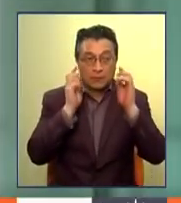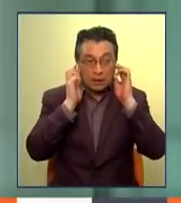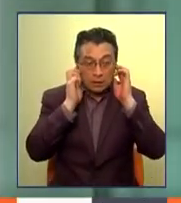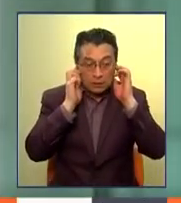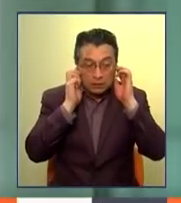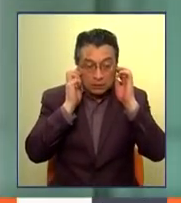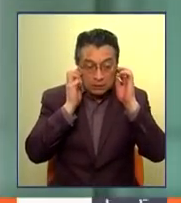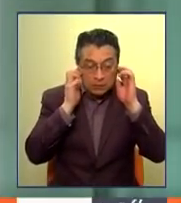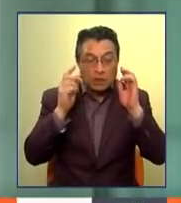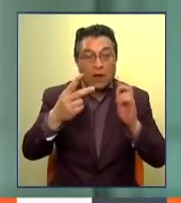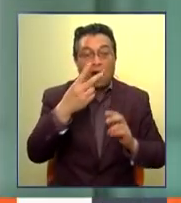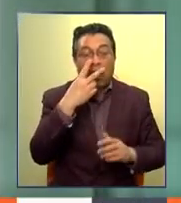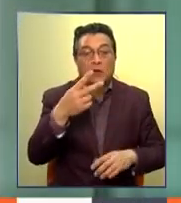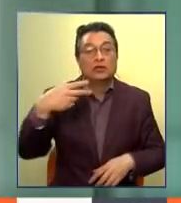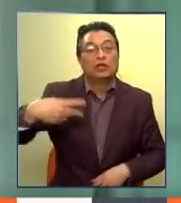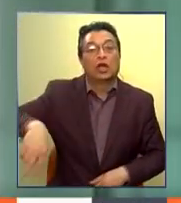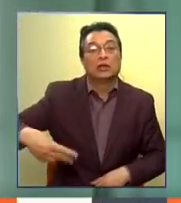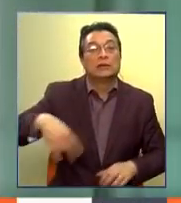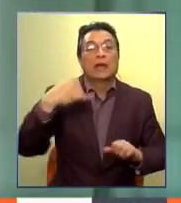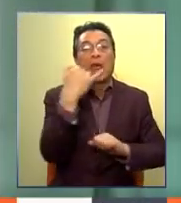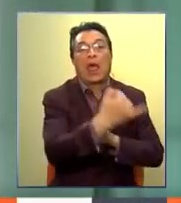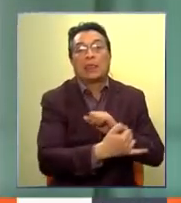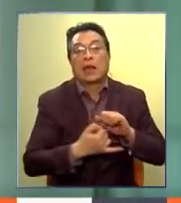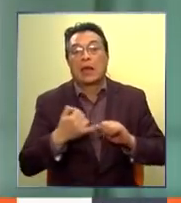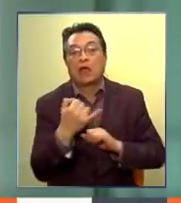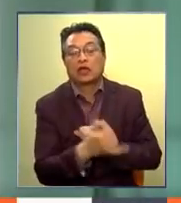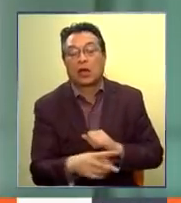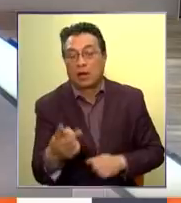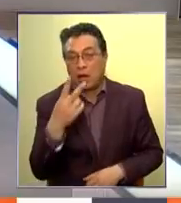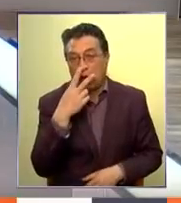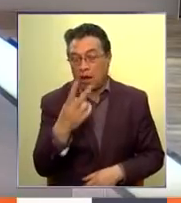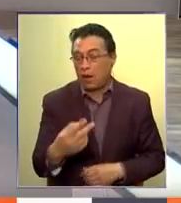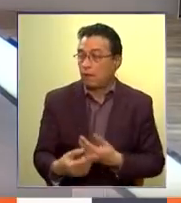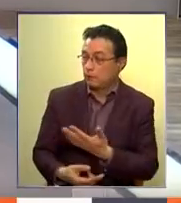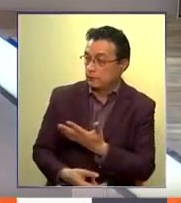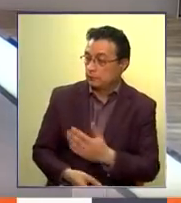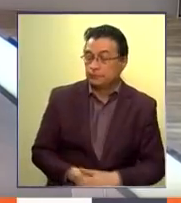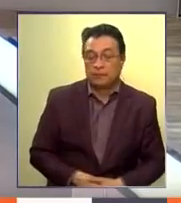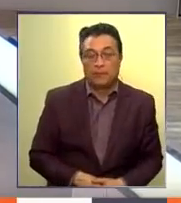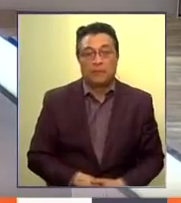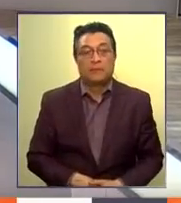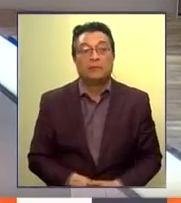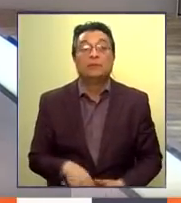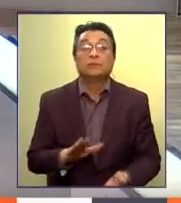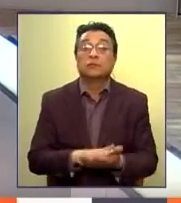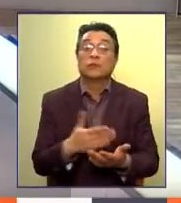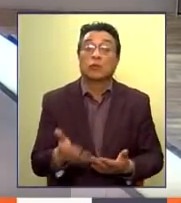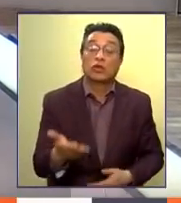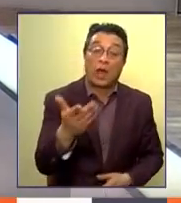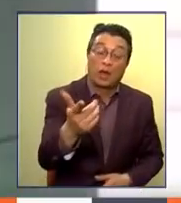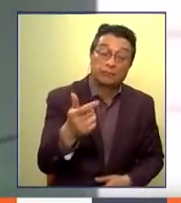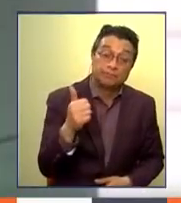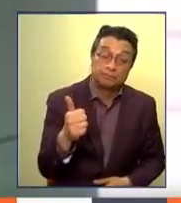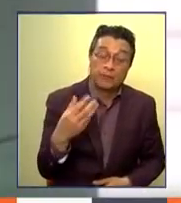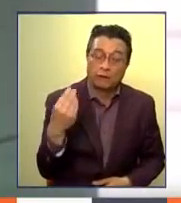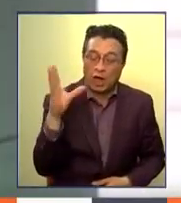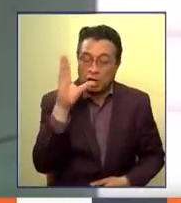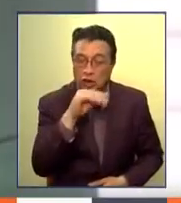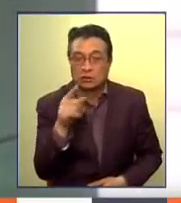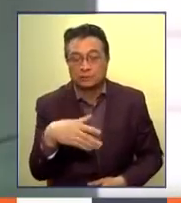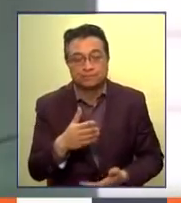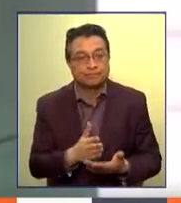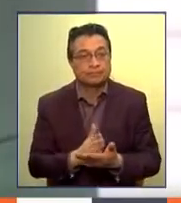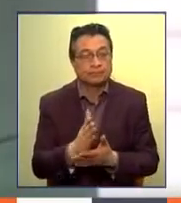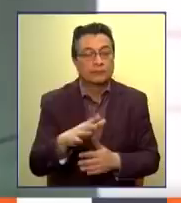Y vamos ahora con las noticias internacionales. Natalia López está con nosotros como todas las noches. Natalia, buenas noches. ¿Cómo estás, Mónica? Muy buenas noches. Vamos a partir